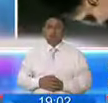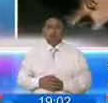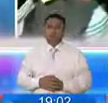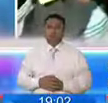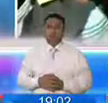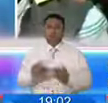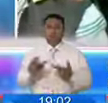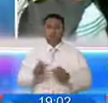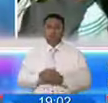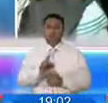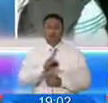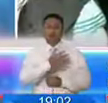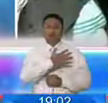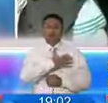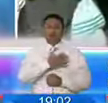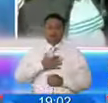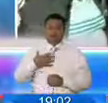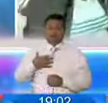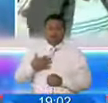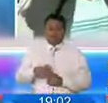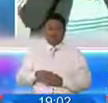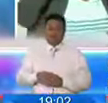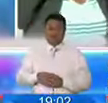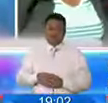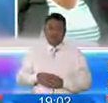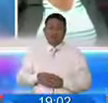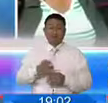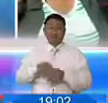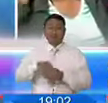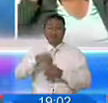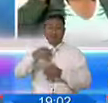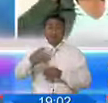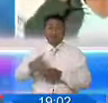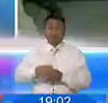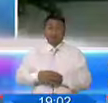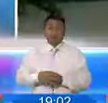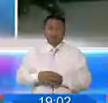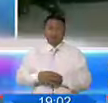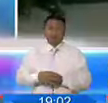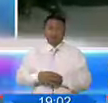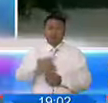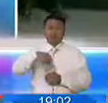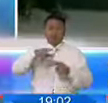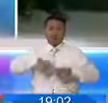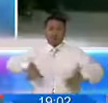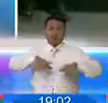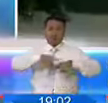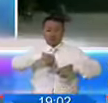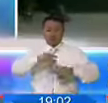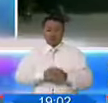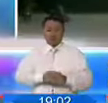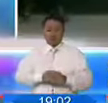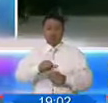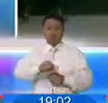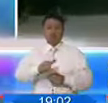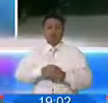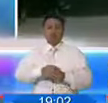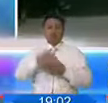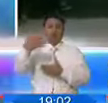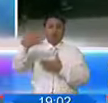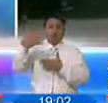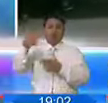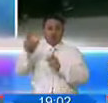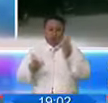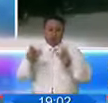además de gabriela rivadeneira en los exteriores justamente de este lugar estuvieron varias figuras políticas